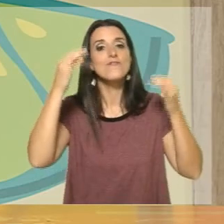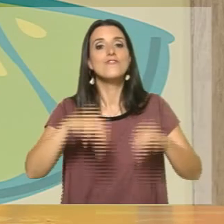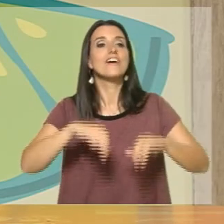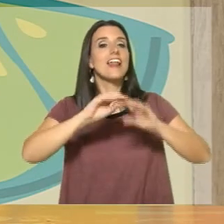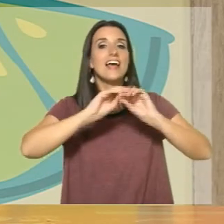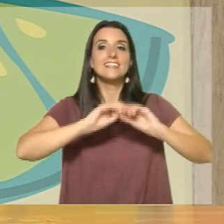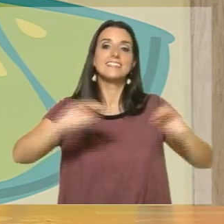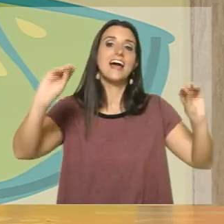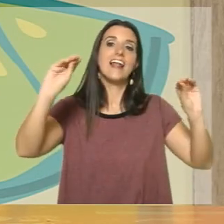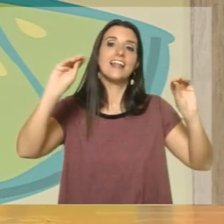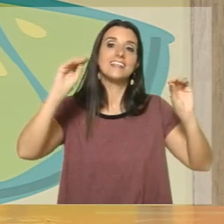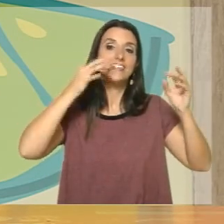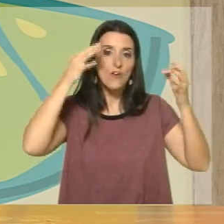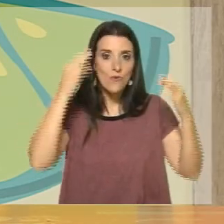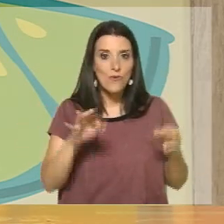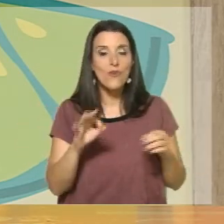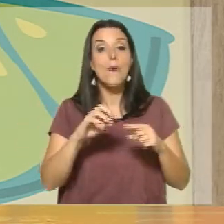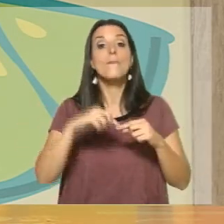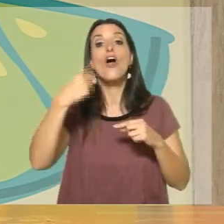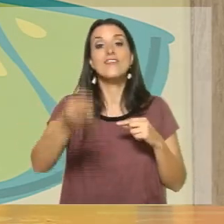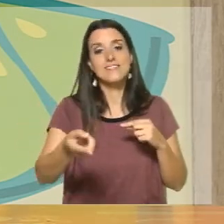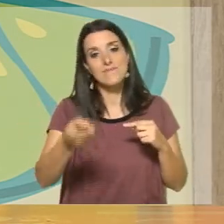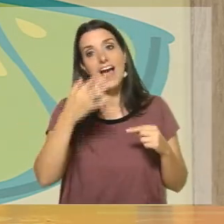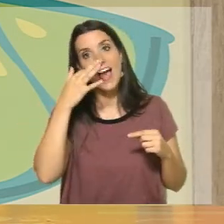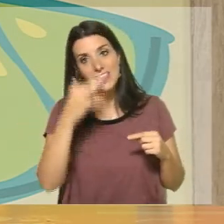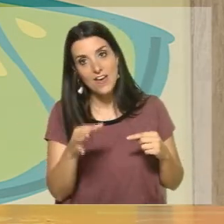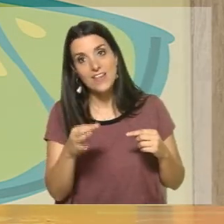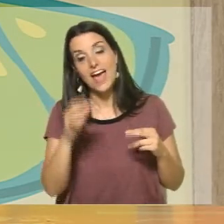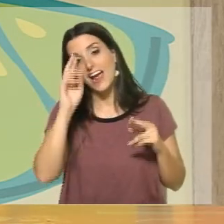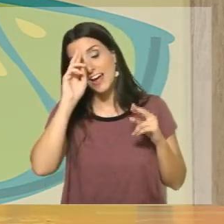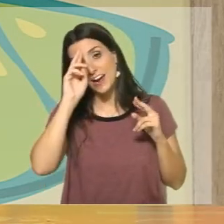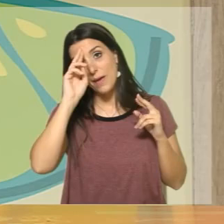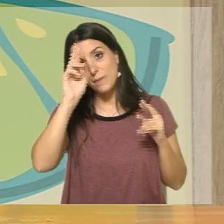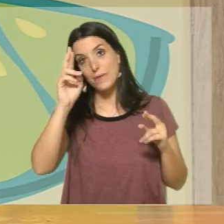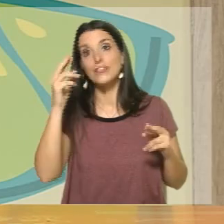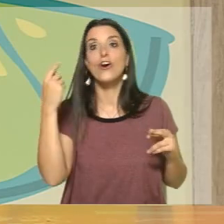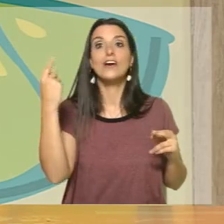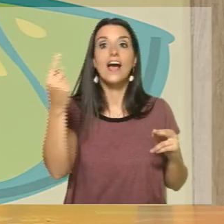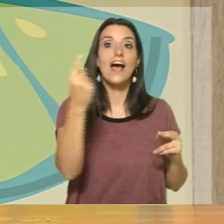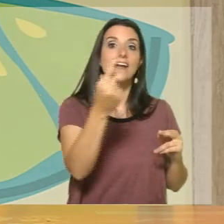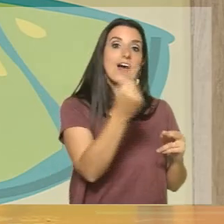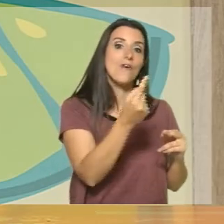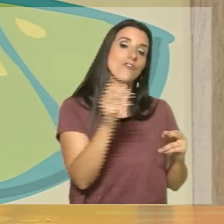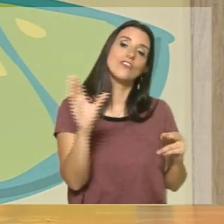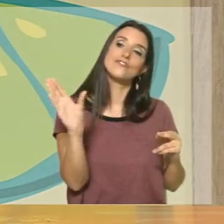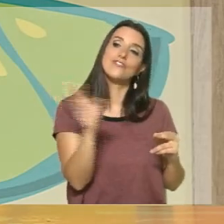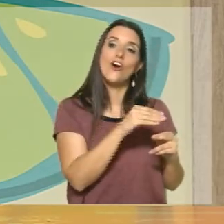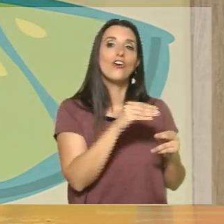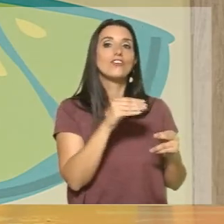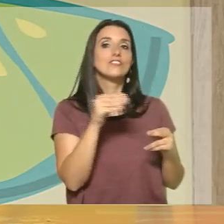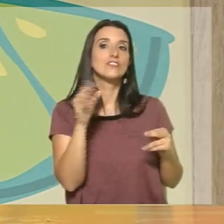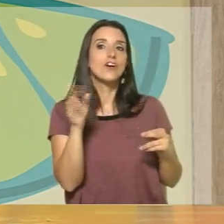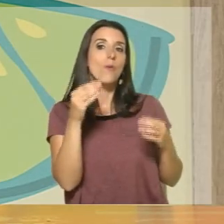bueno, seguramente será para la próxima, ¿no? De verdad, con todo el respeto como se merece cada uno. De además, todo fue